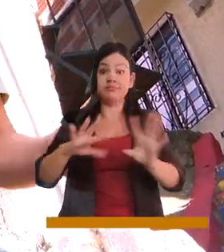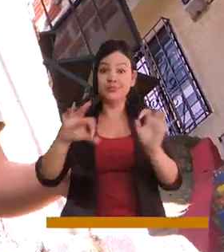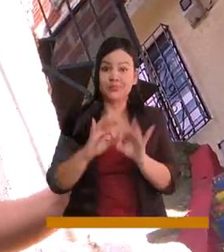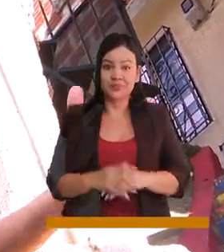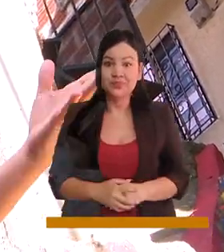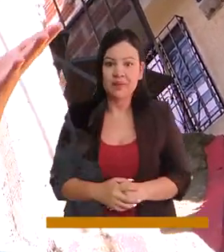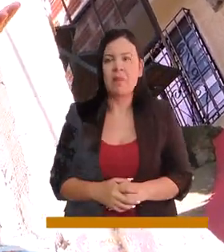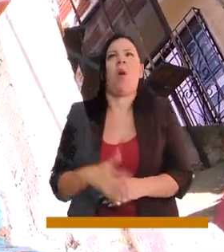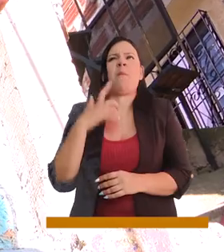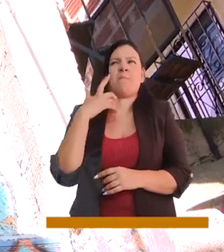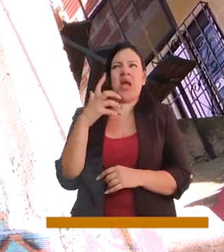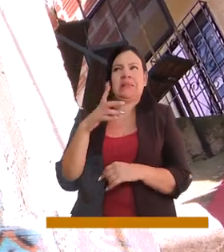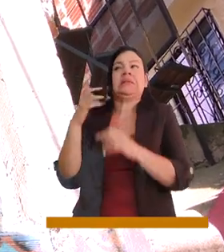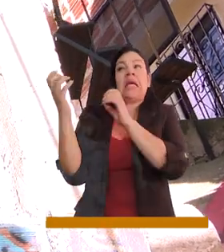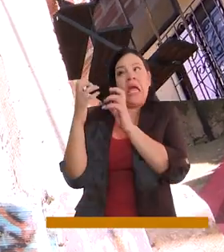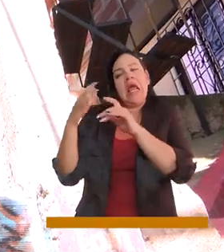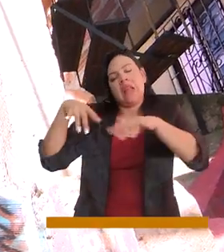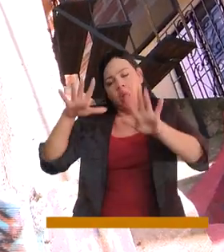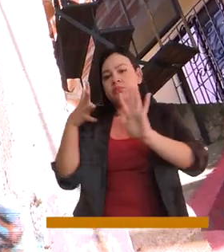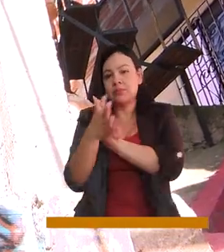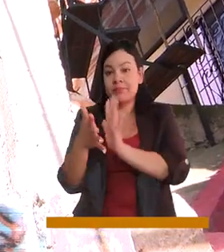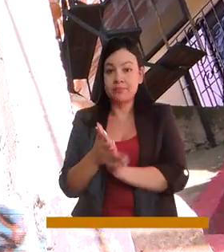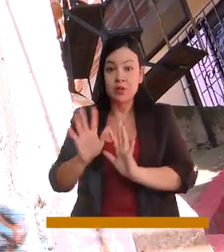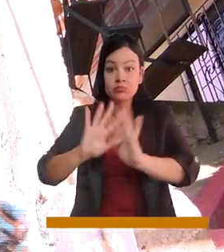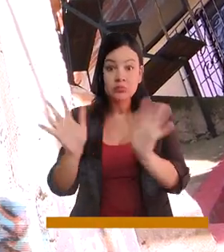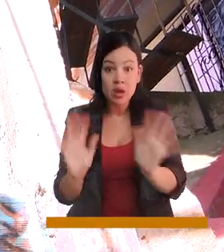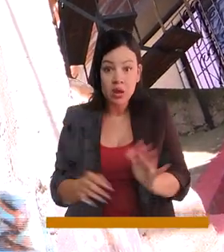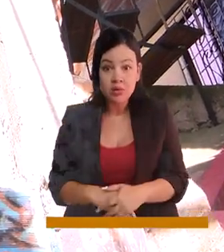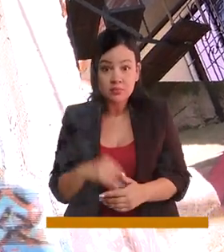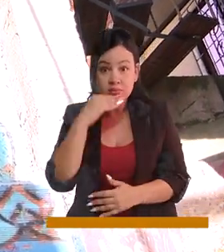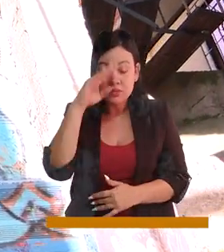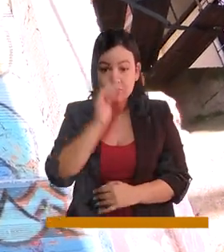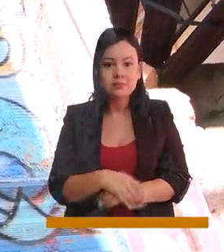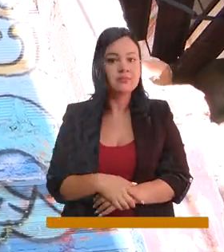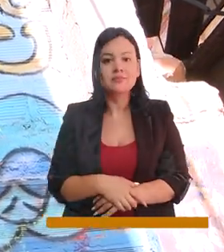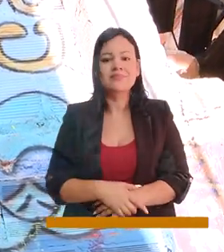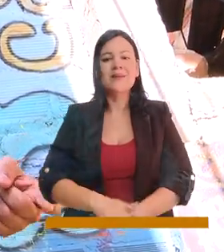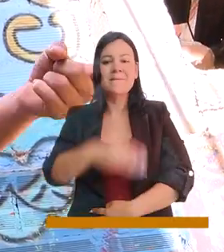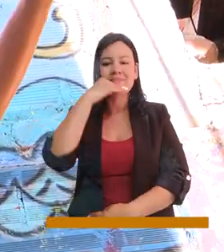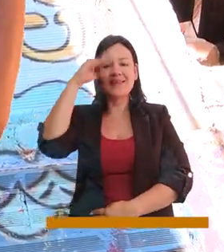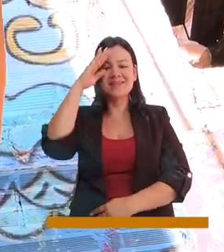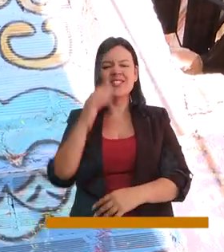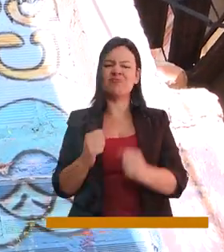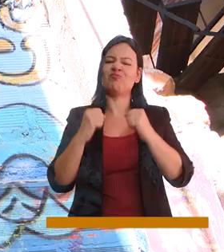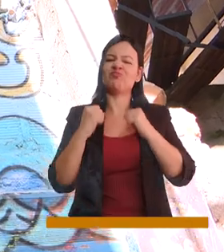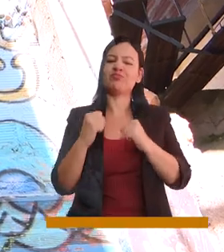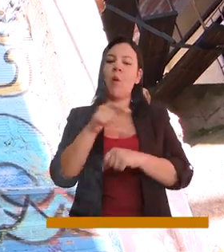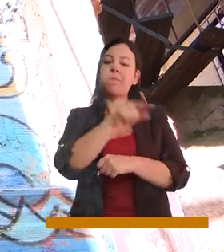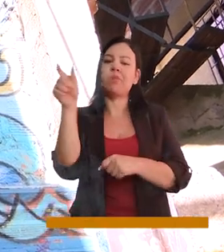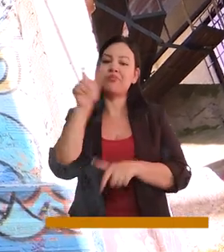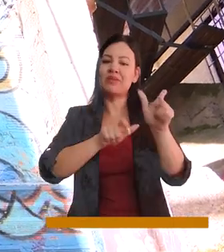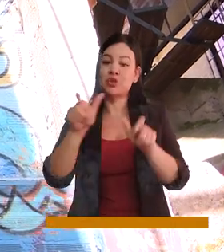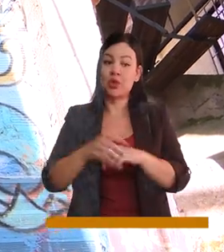importante es mucho más que las historias que se cuentan sobre la guerra que hay que contarla pero Medellín no es solo eso Medellín es la resistencia